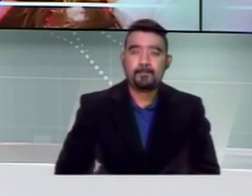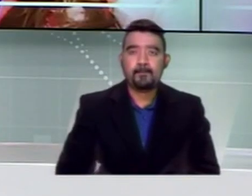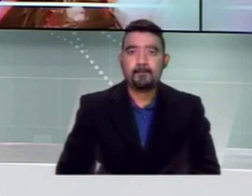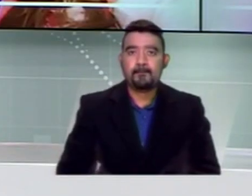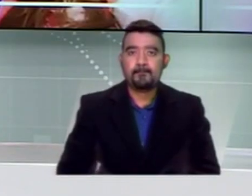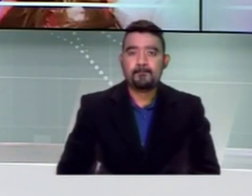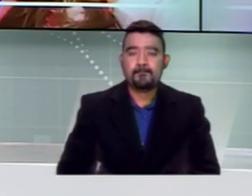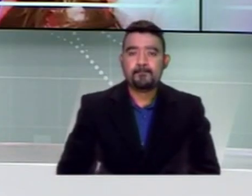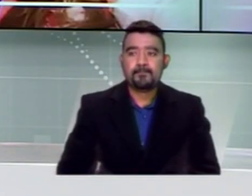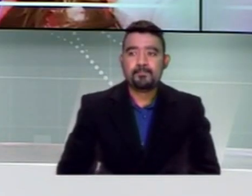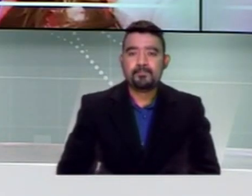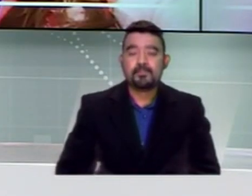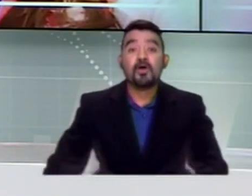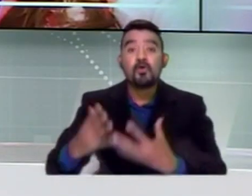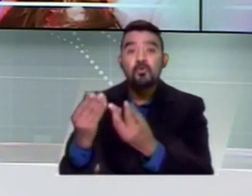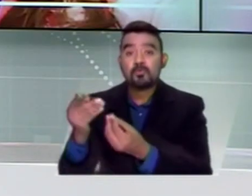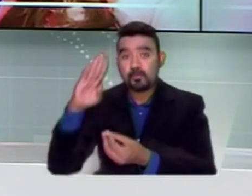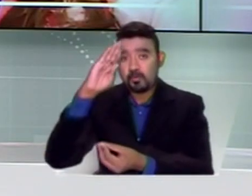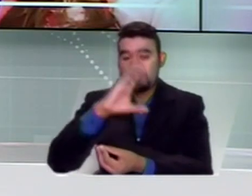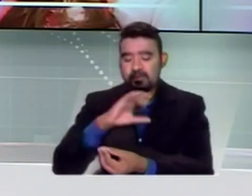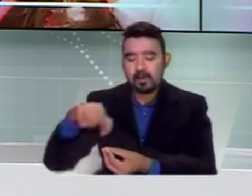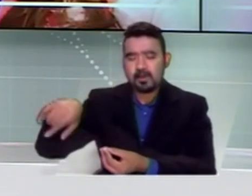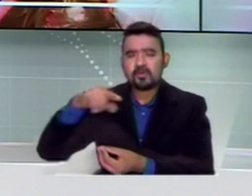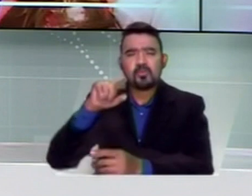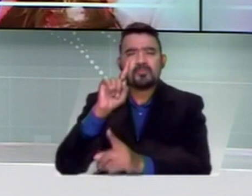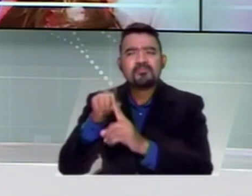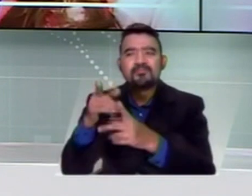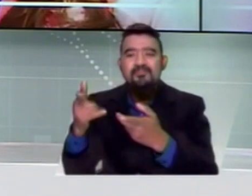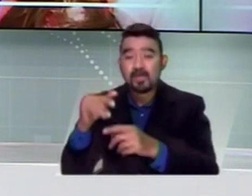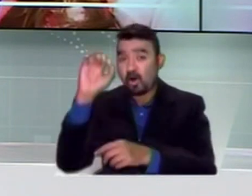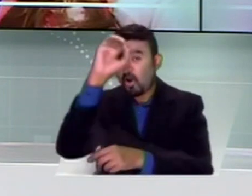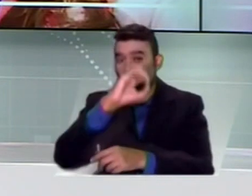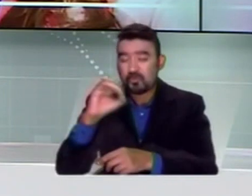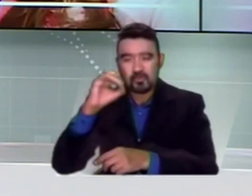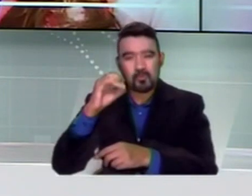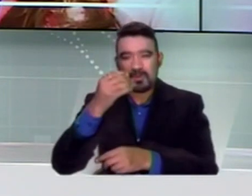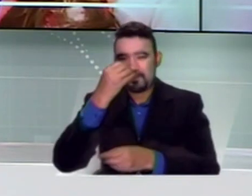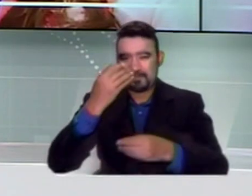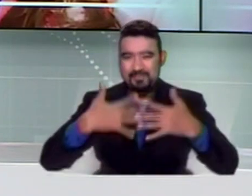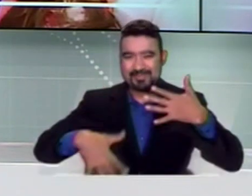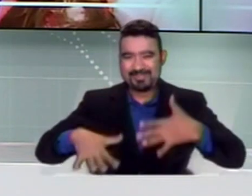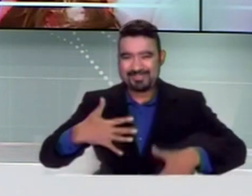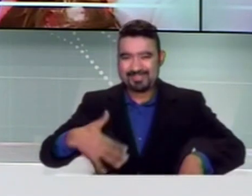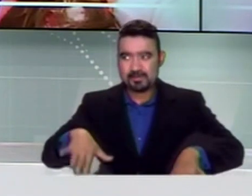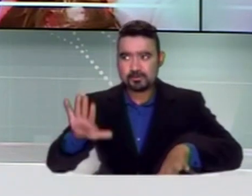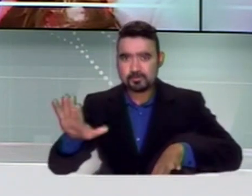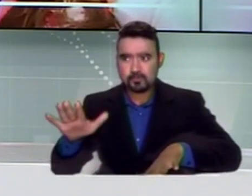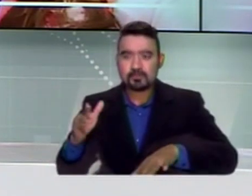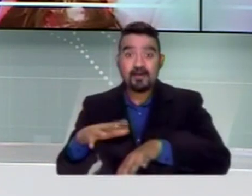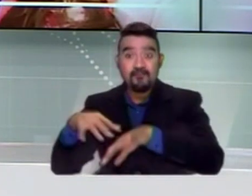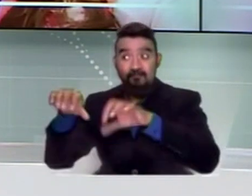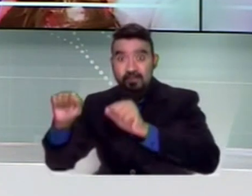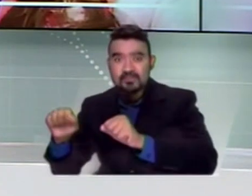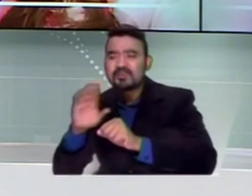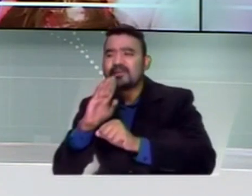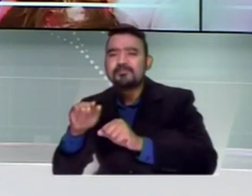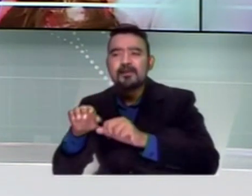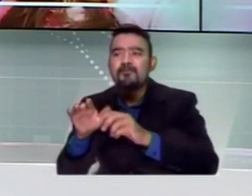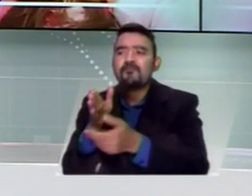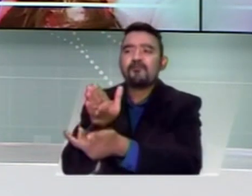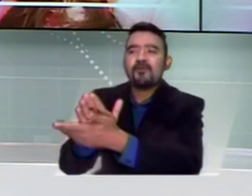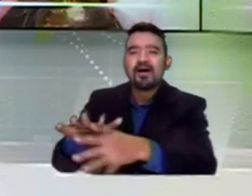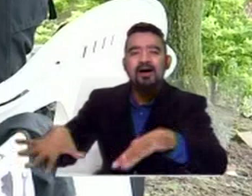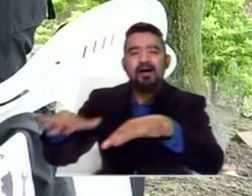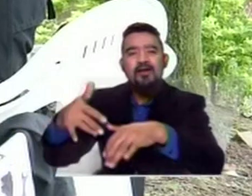La caravana de Halloween organizada por la Policía Nacional inició en Bello y recorrerá diferentes barrios de Medellín. Terminará en el sur del Valle de